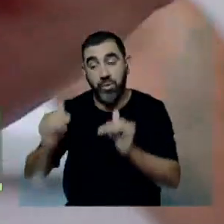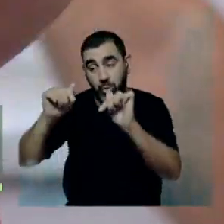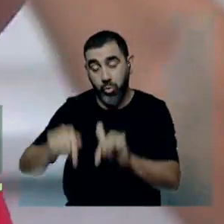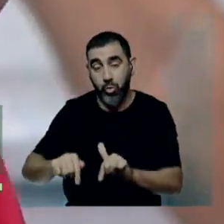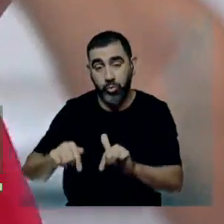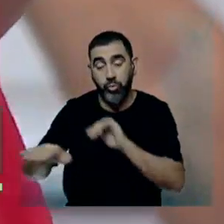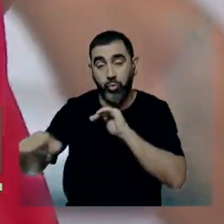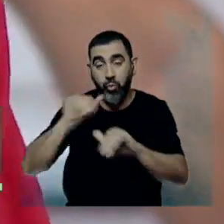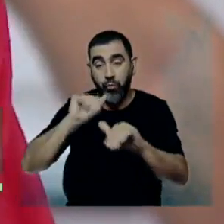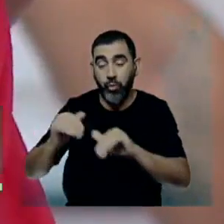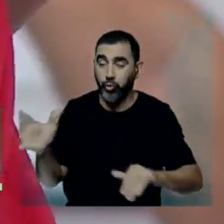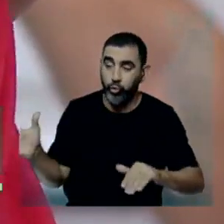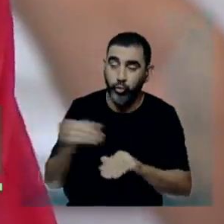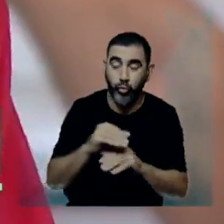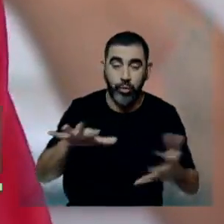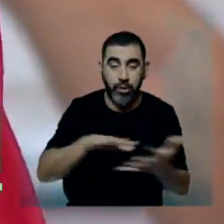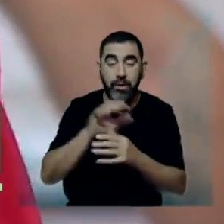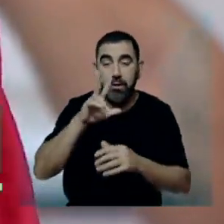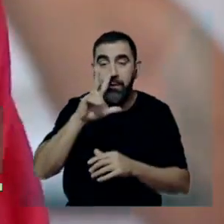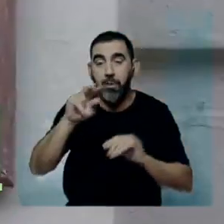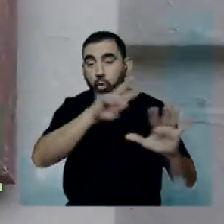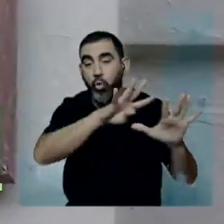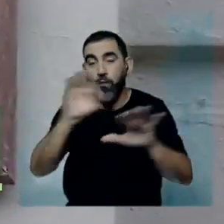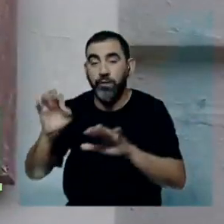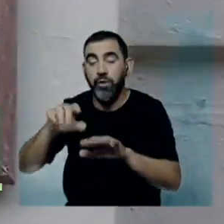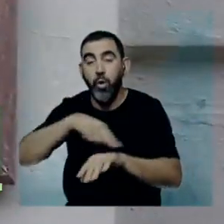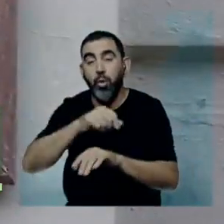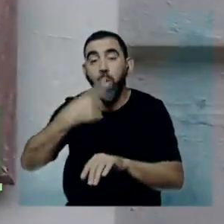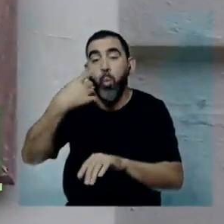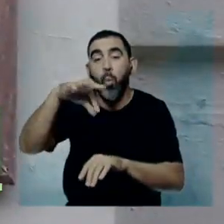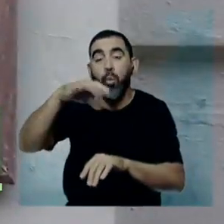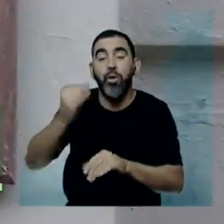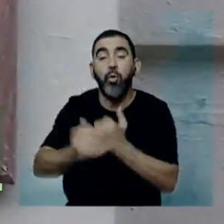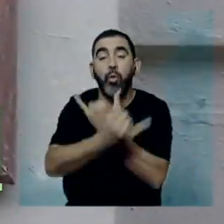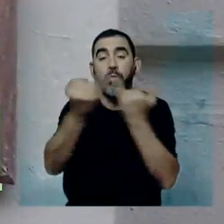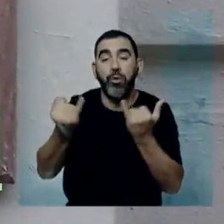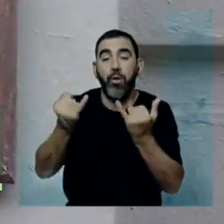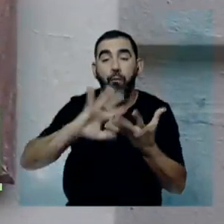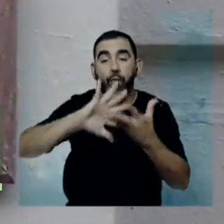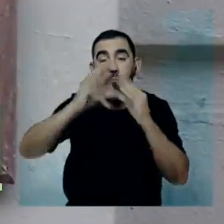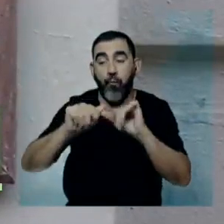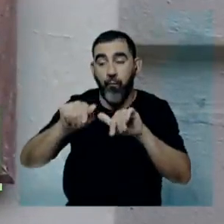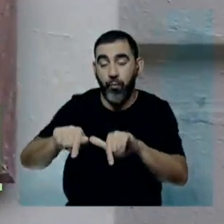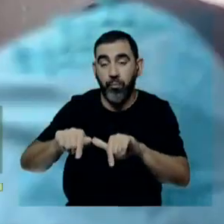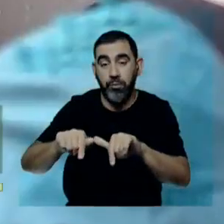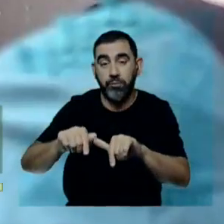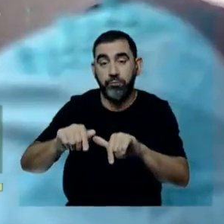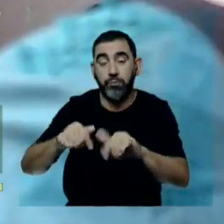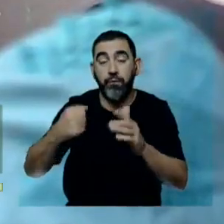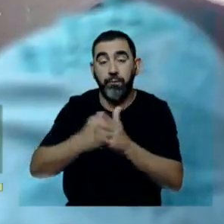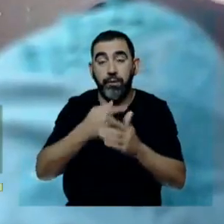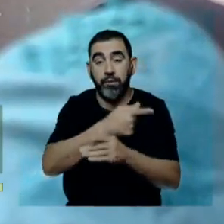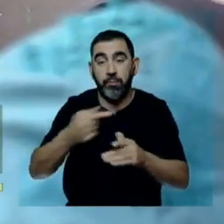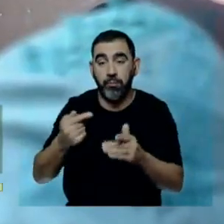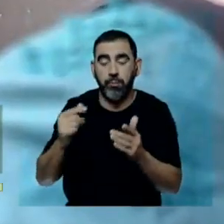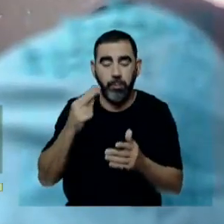estamos convocados para todas las áreas para 3.900 horas en un único día y con este formato que además durante todo el fin de semana